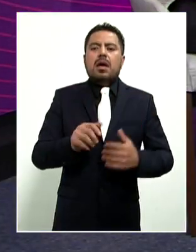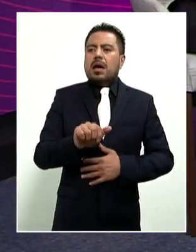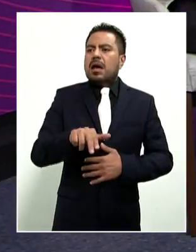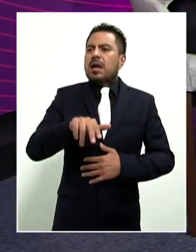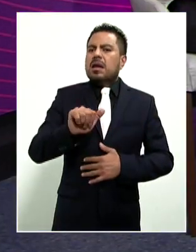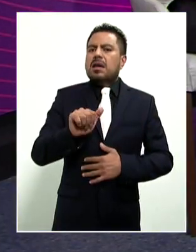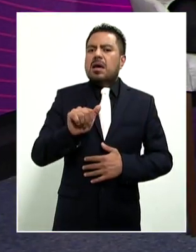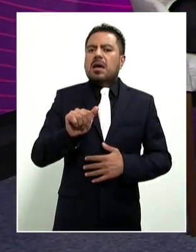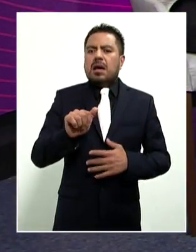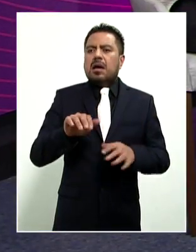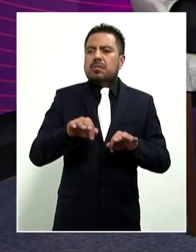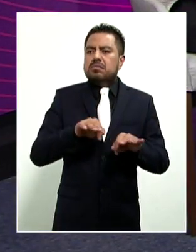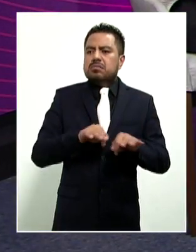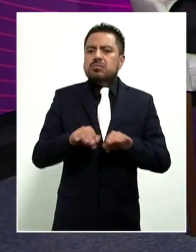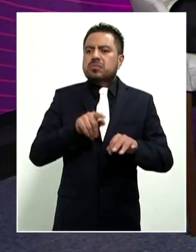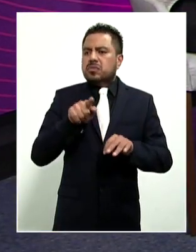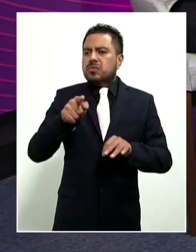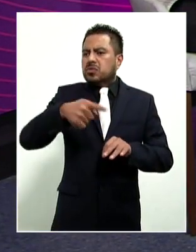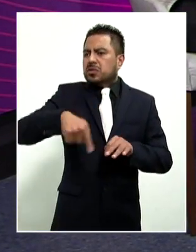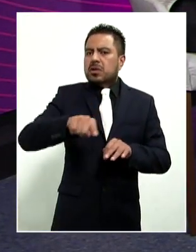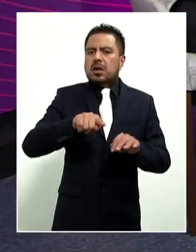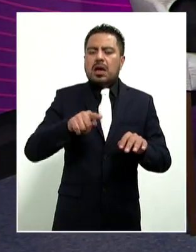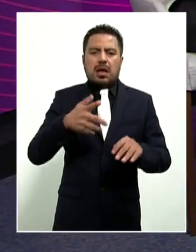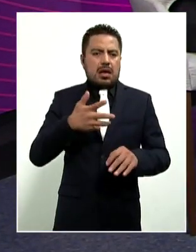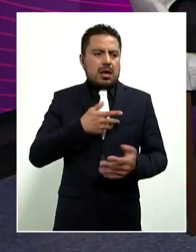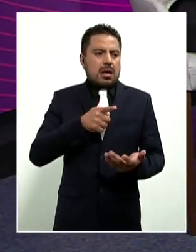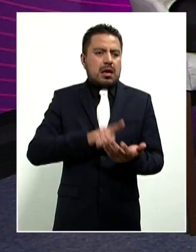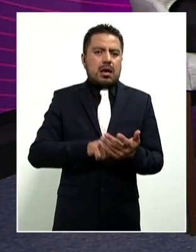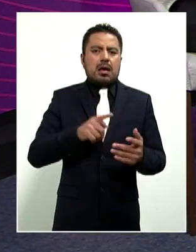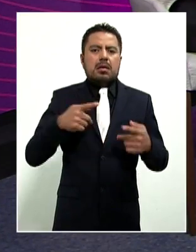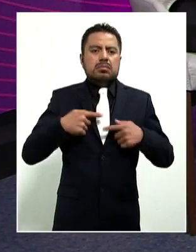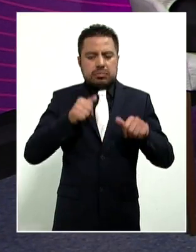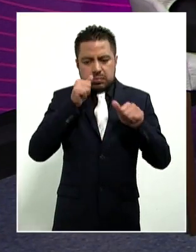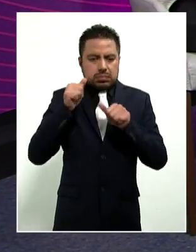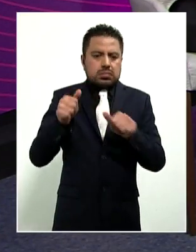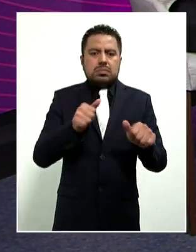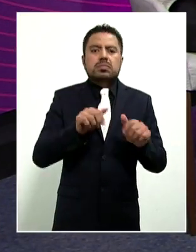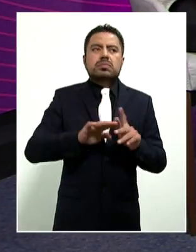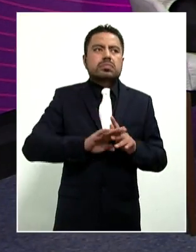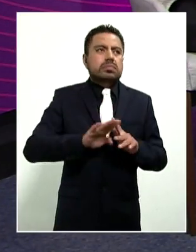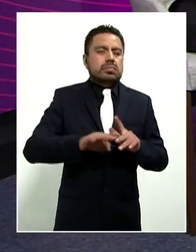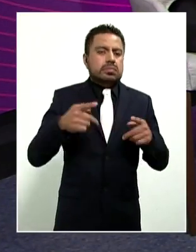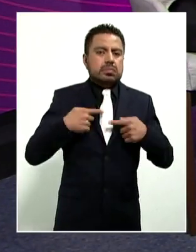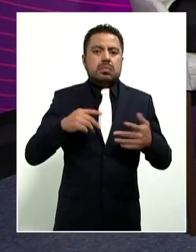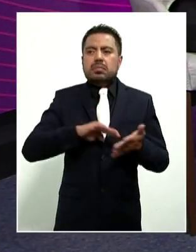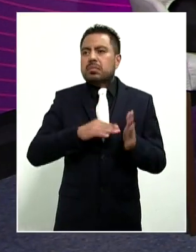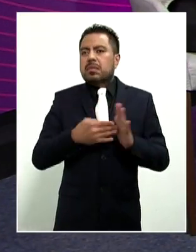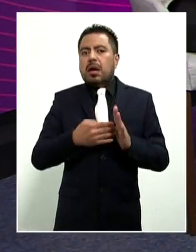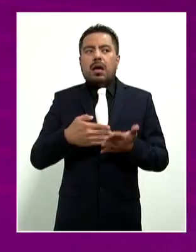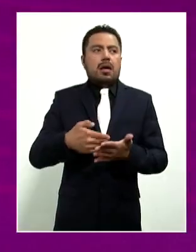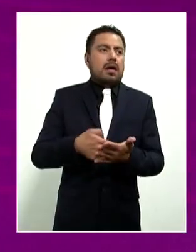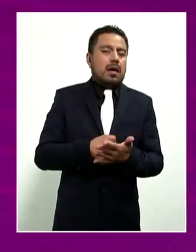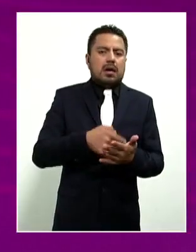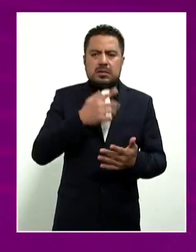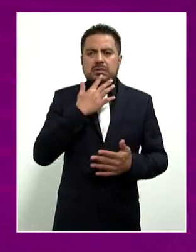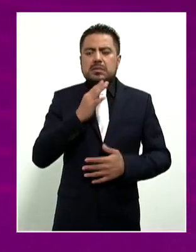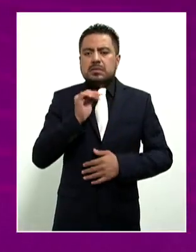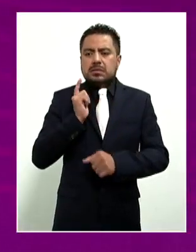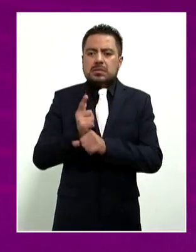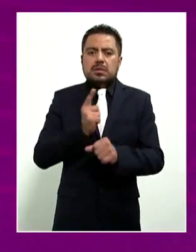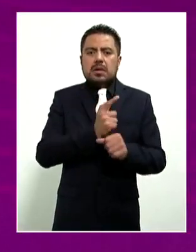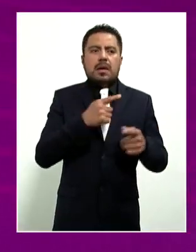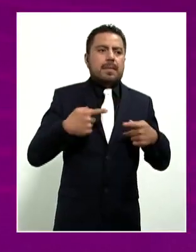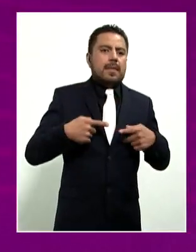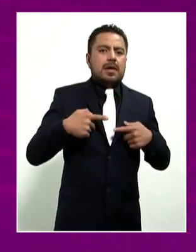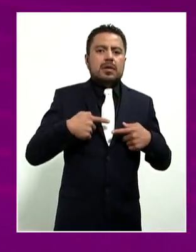en la práctica, ustedes que tienen y tratan con población migrante, con población refugiada, ¿es sencillo identificar a una